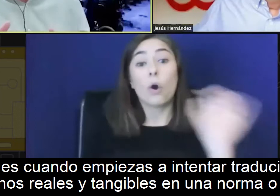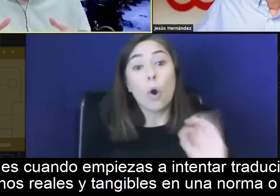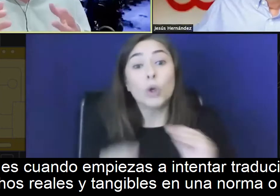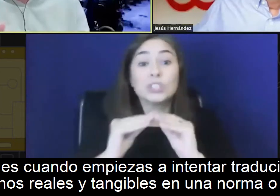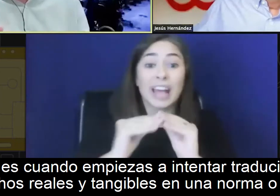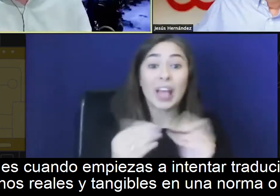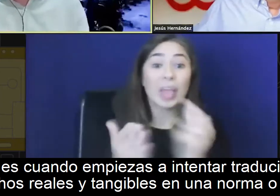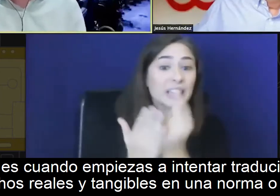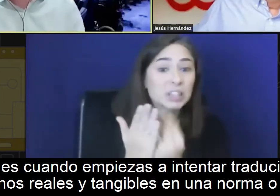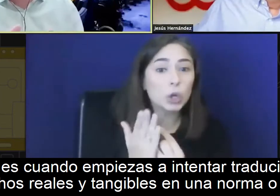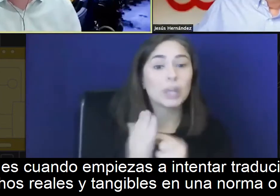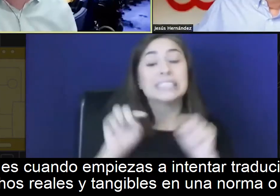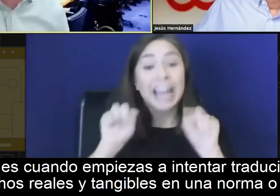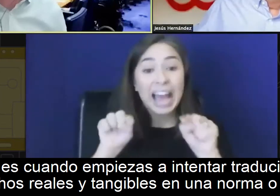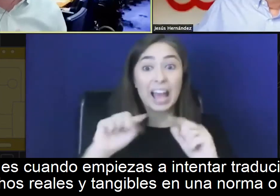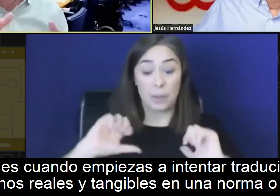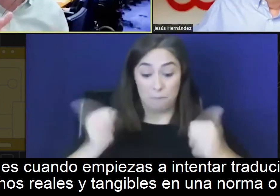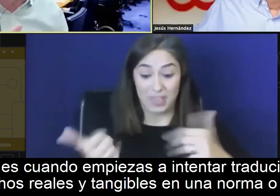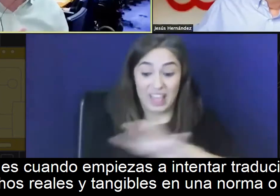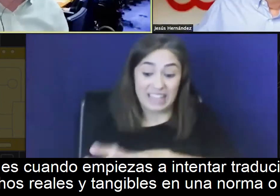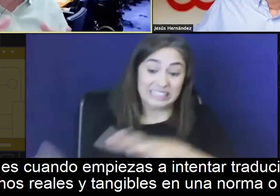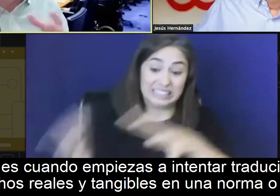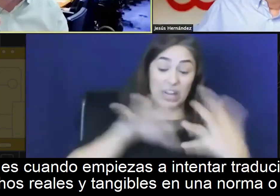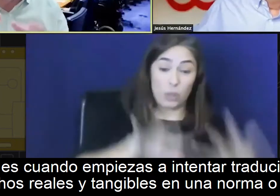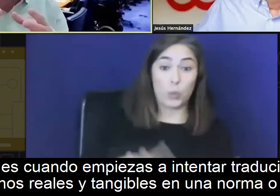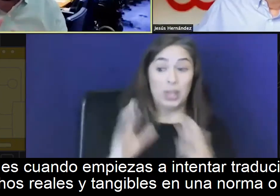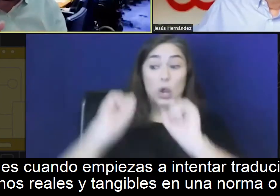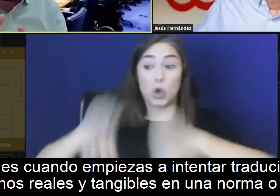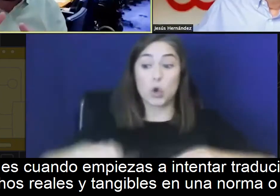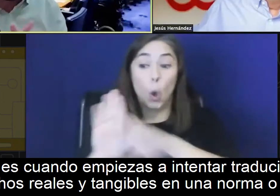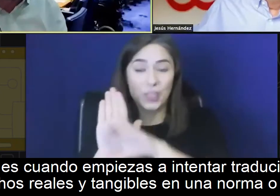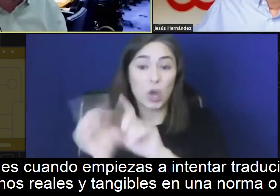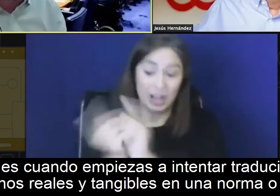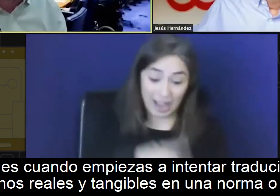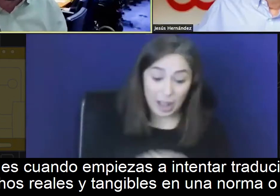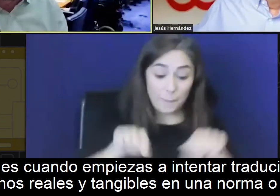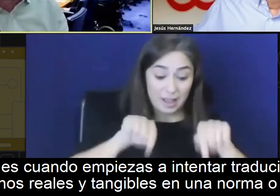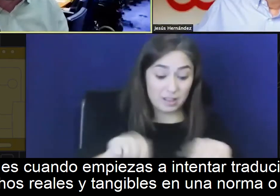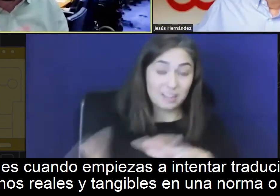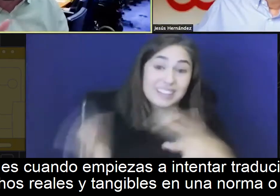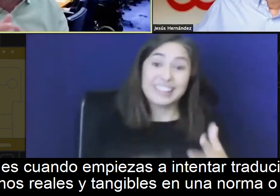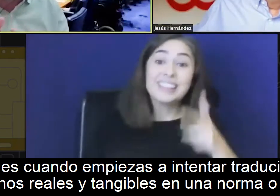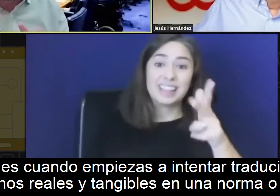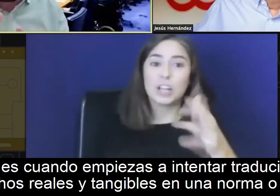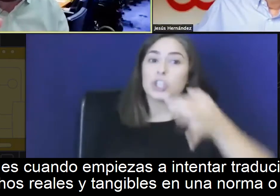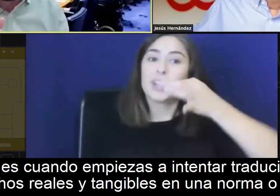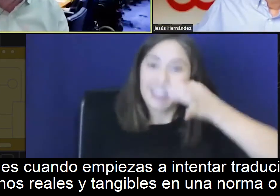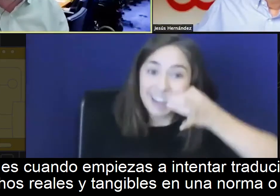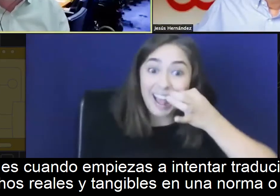donde cuando ya empiezas a intentar traducir esa convención en, digamos, derechos reales y